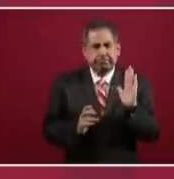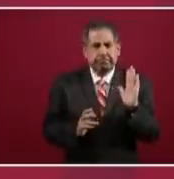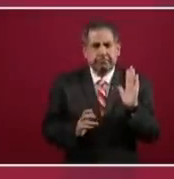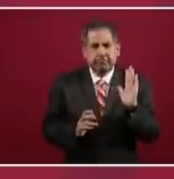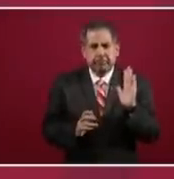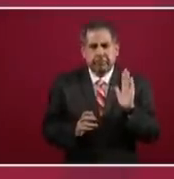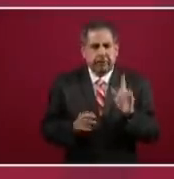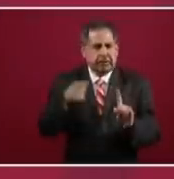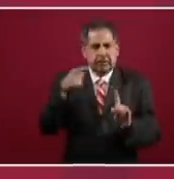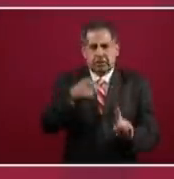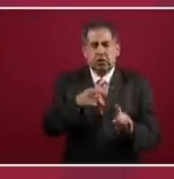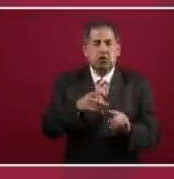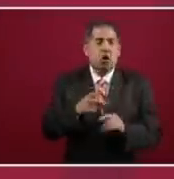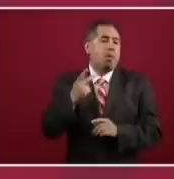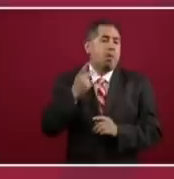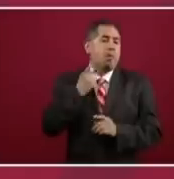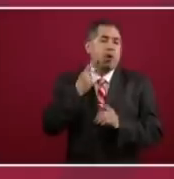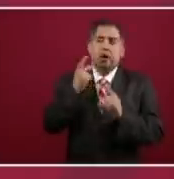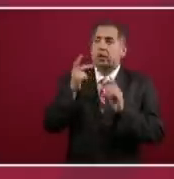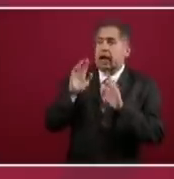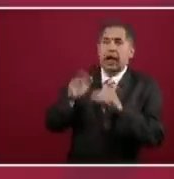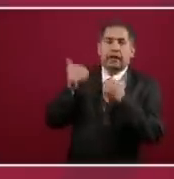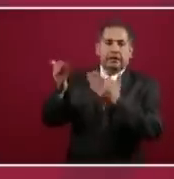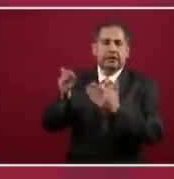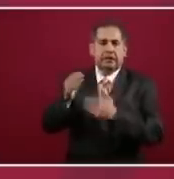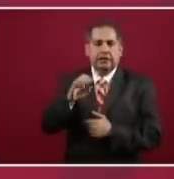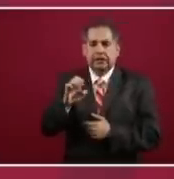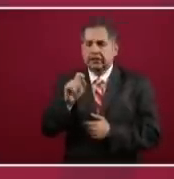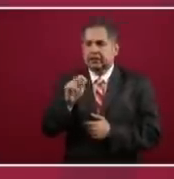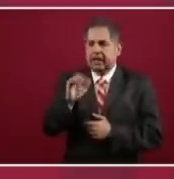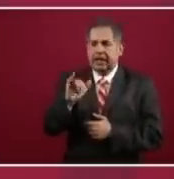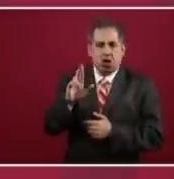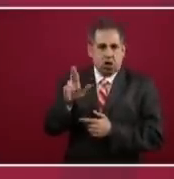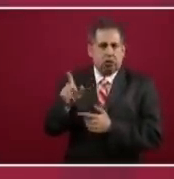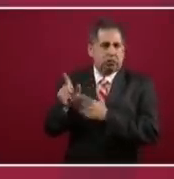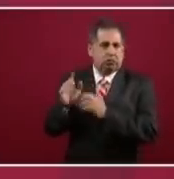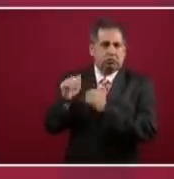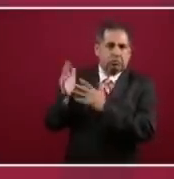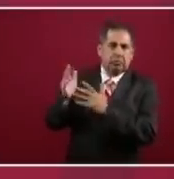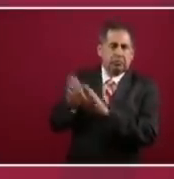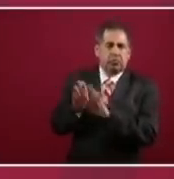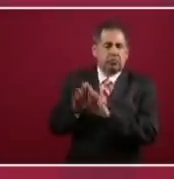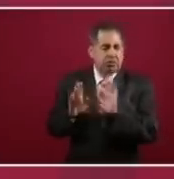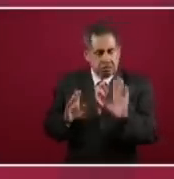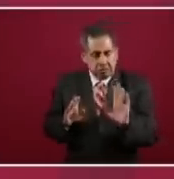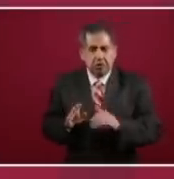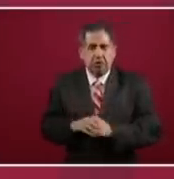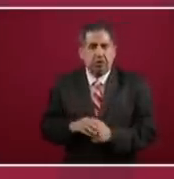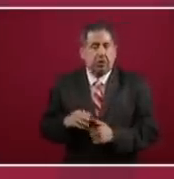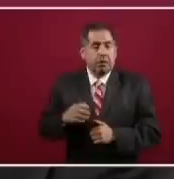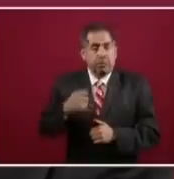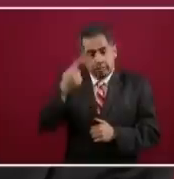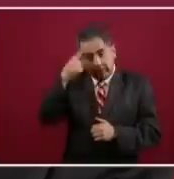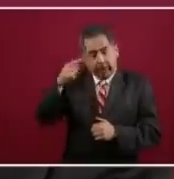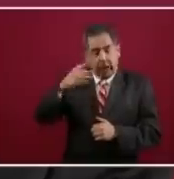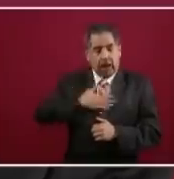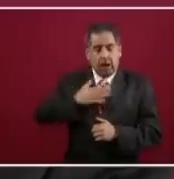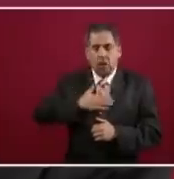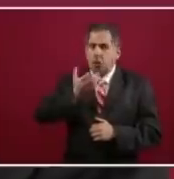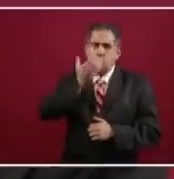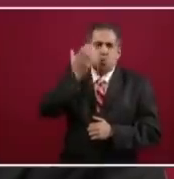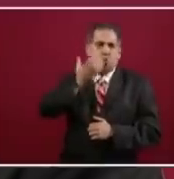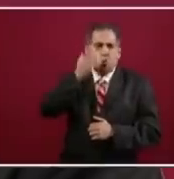en este caso de política exterior de méxico a lo mejor de nuestra tradición